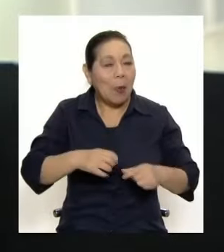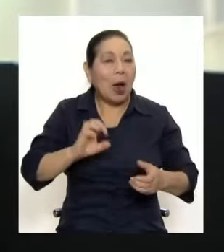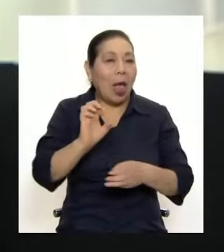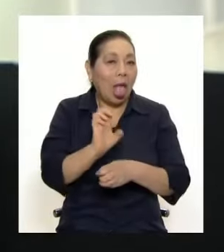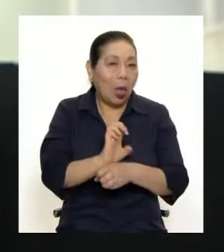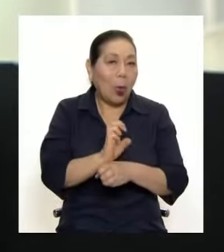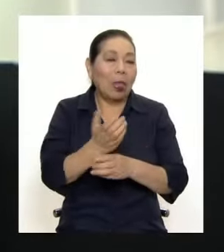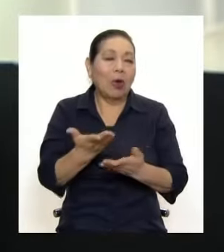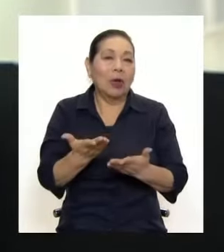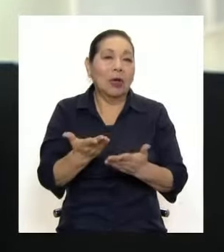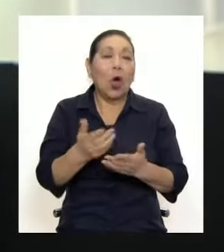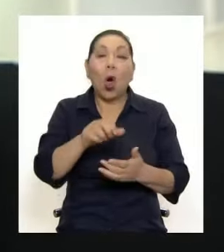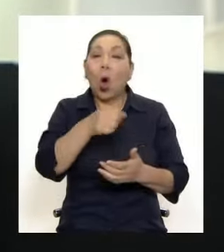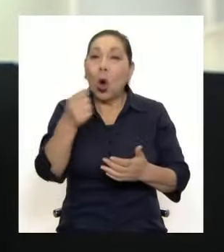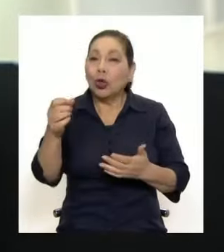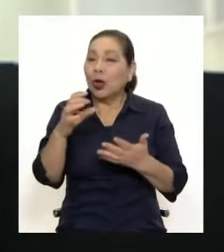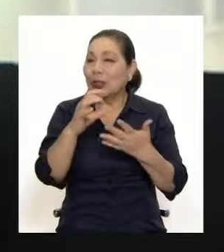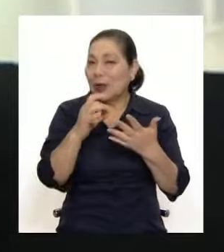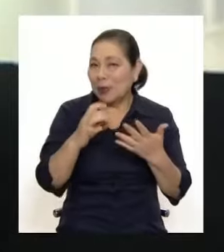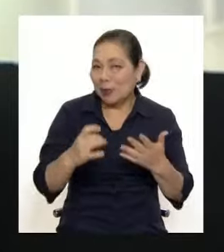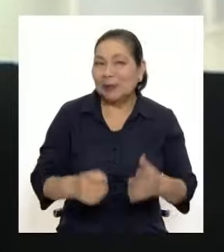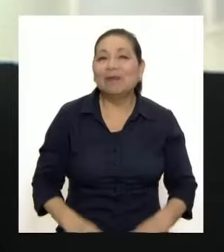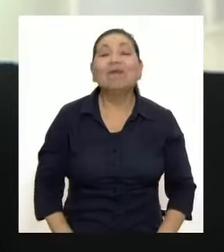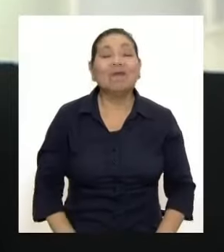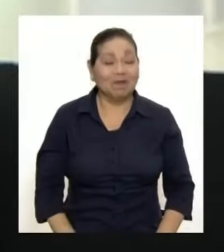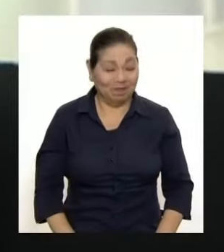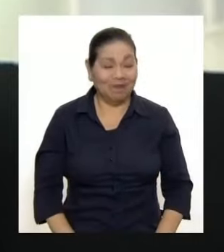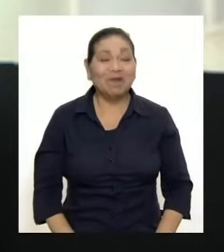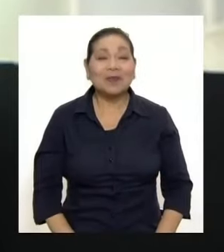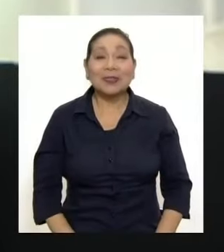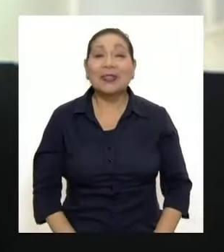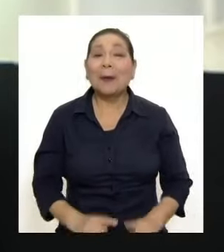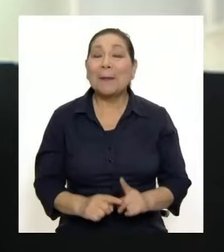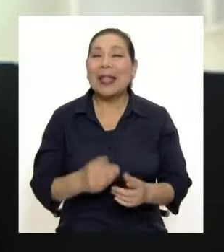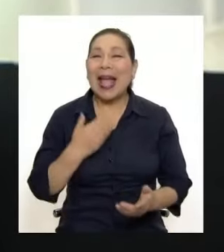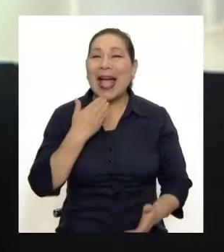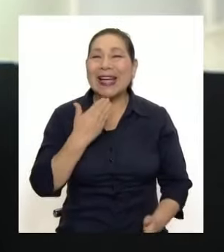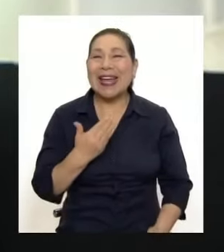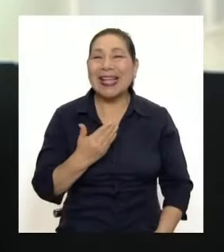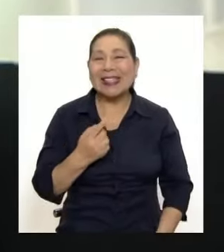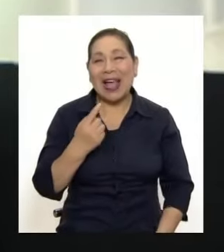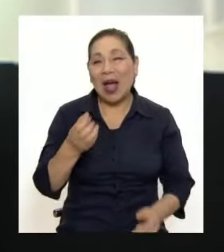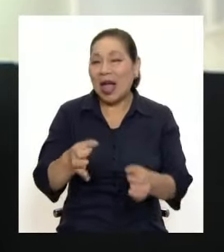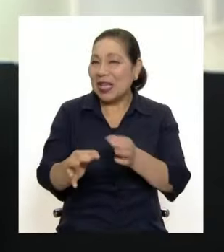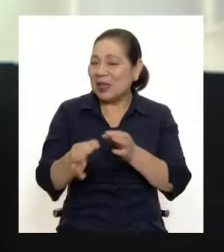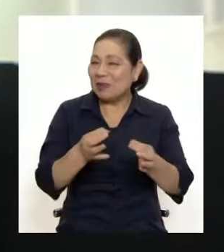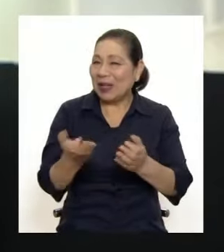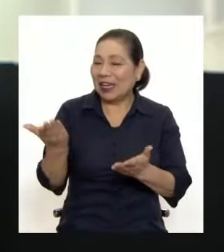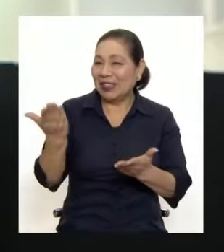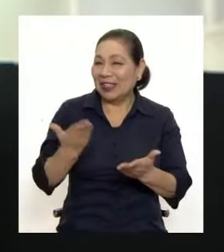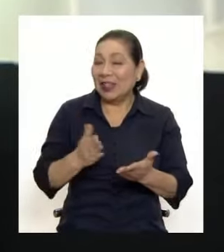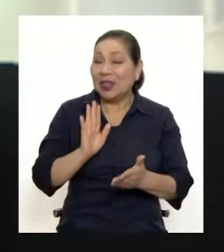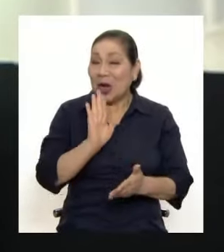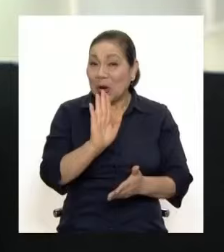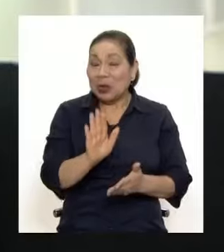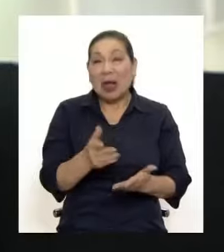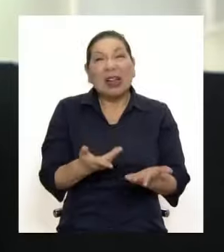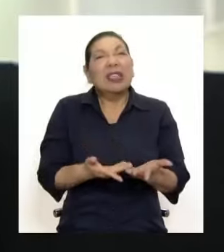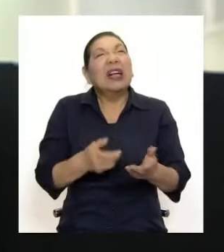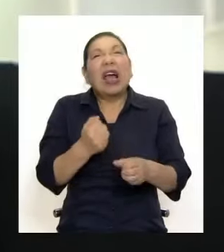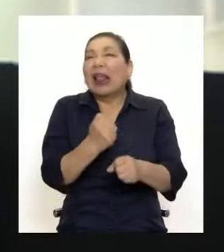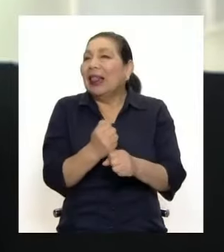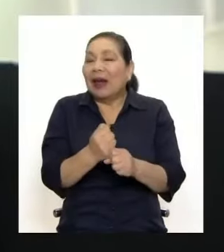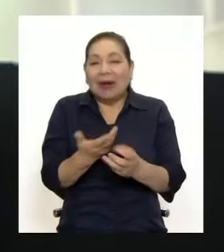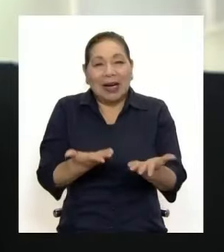costas de Marfil y otros además de China no el gigante asiático Muchísimas gracias por conocer eh A través de usted un poco más de la